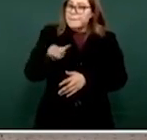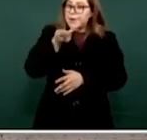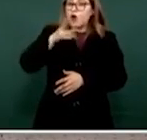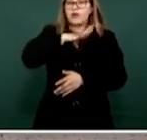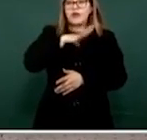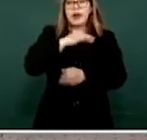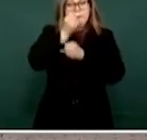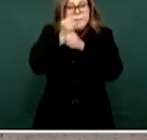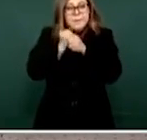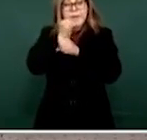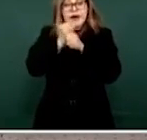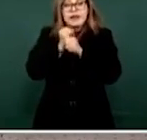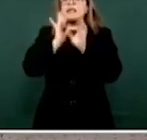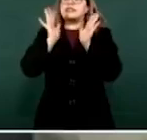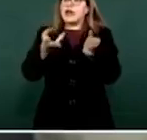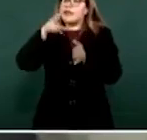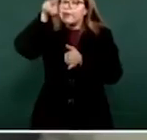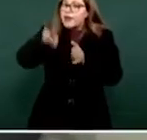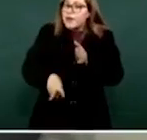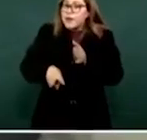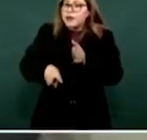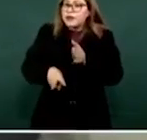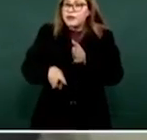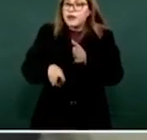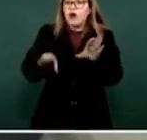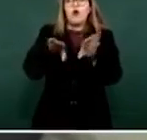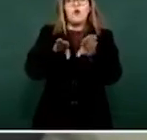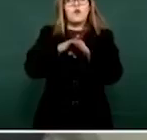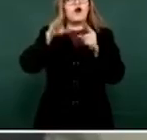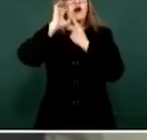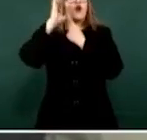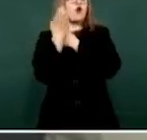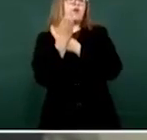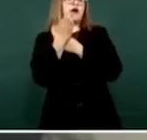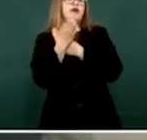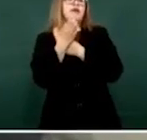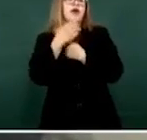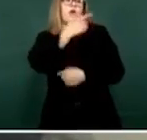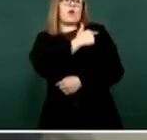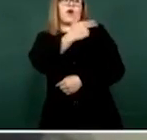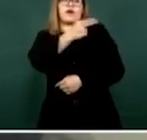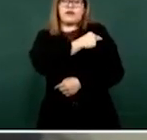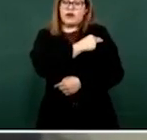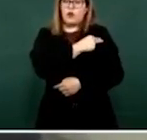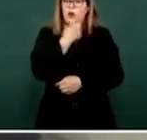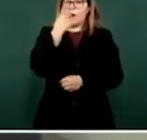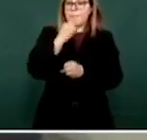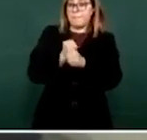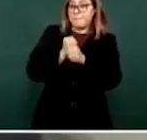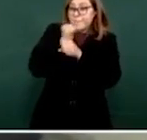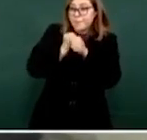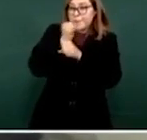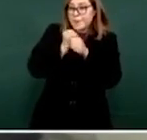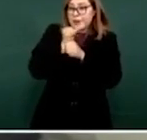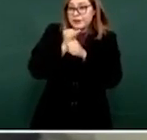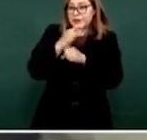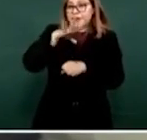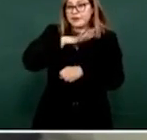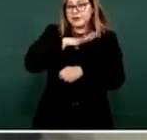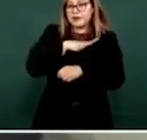ya en verdad se fue quién era la comisionada de la Guardia Nacional por una investigación que tiene ahí